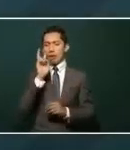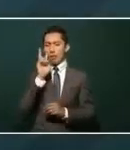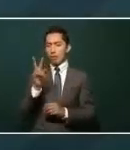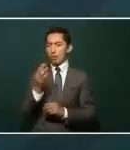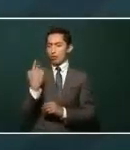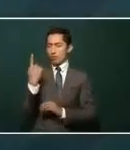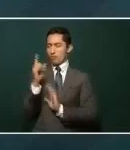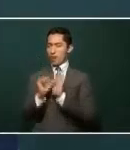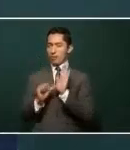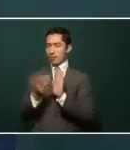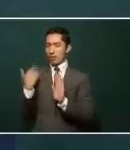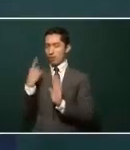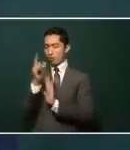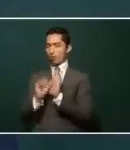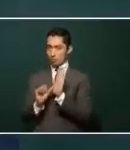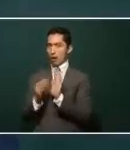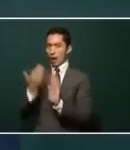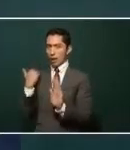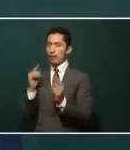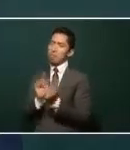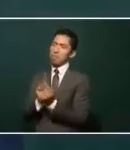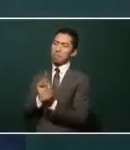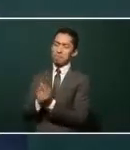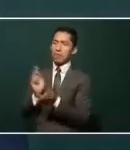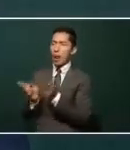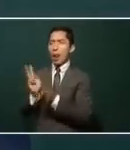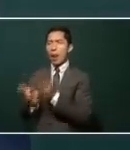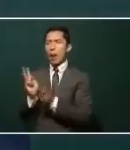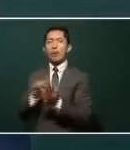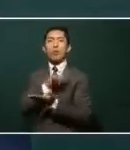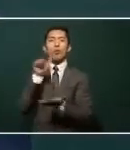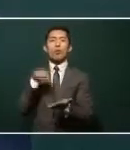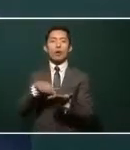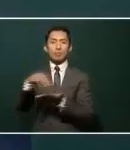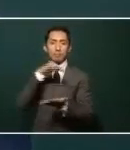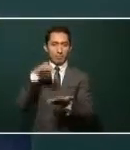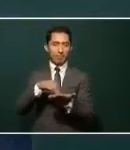mes platicamos en mérida